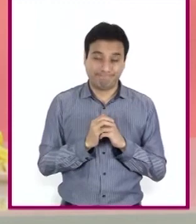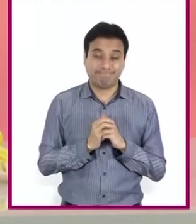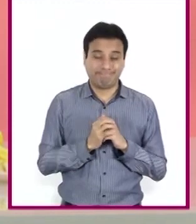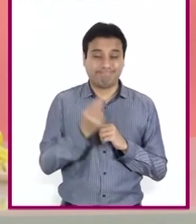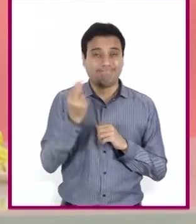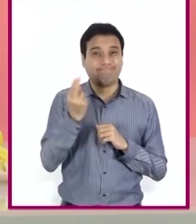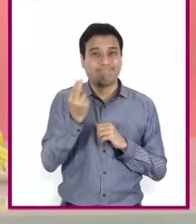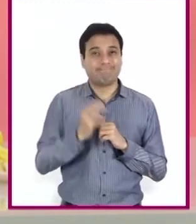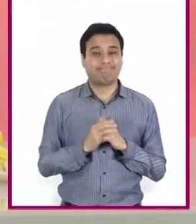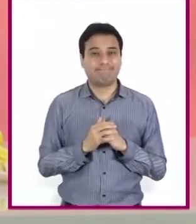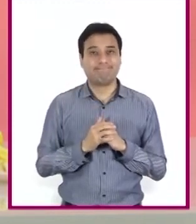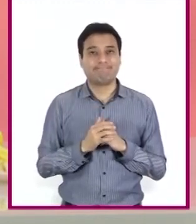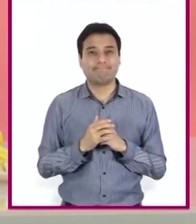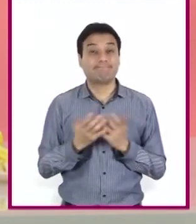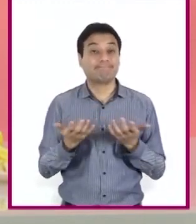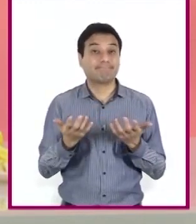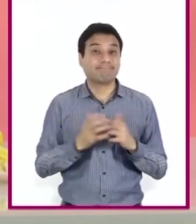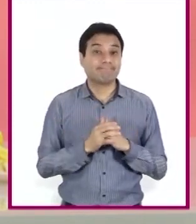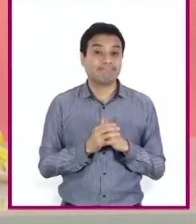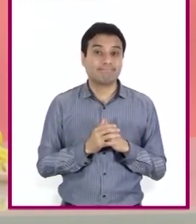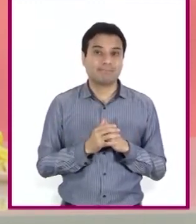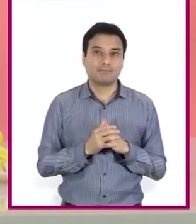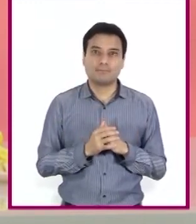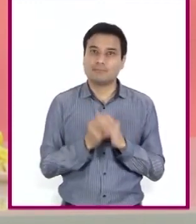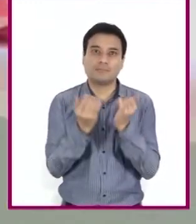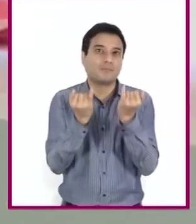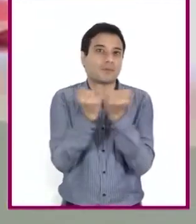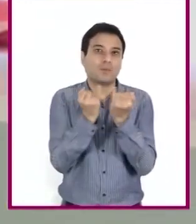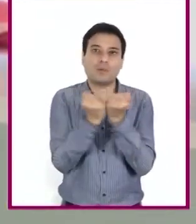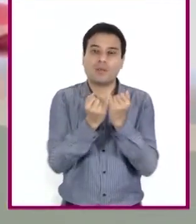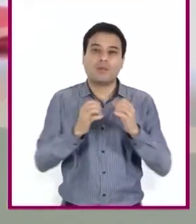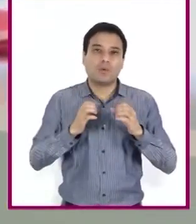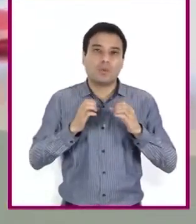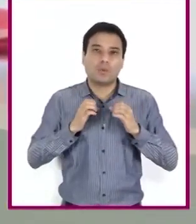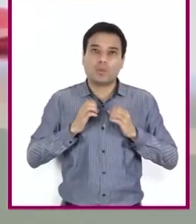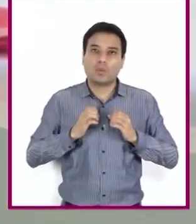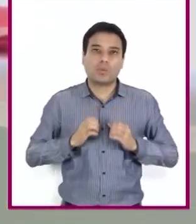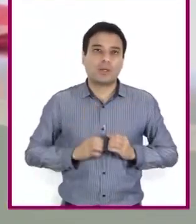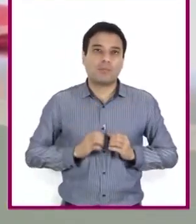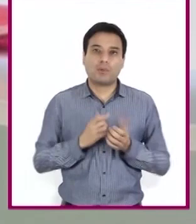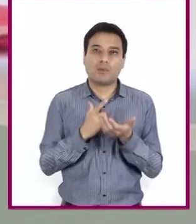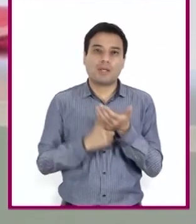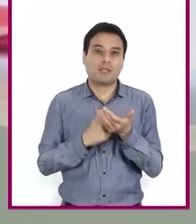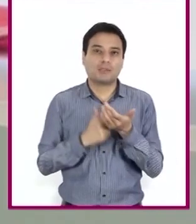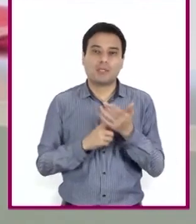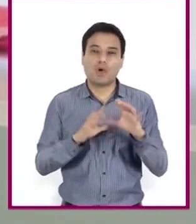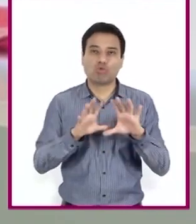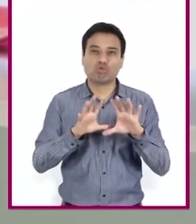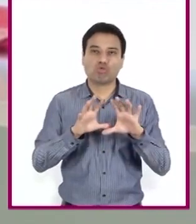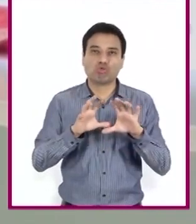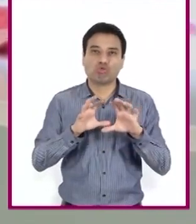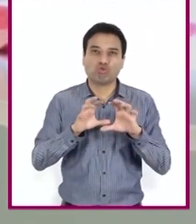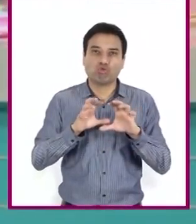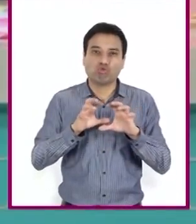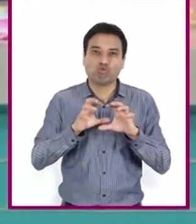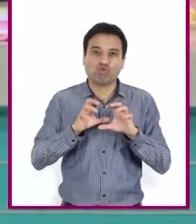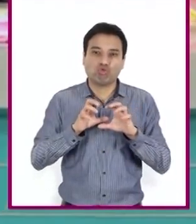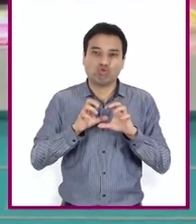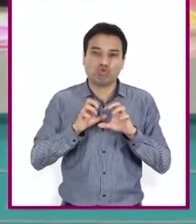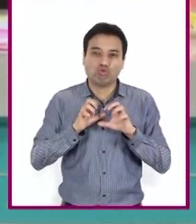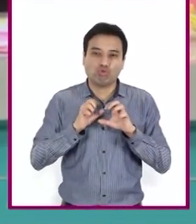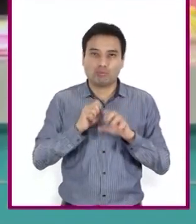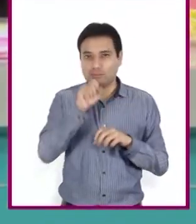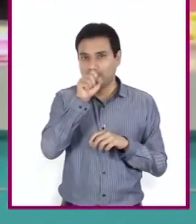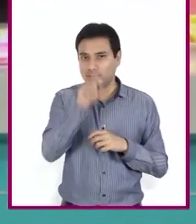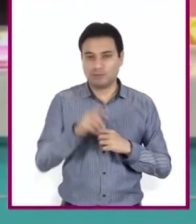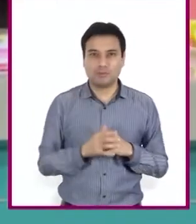cuerpo, porque al igual que el papel estraza, nosotros absorbemos estas grasas en nuestro organismo, y